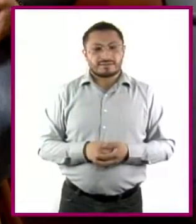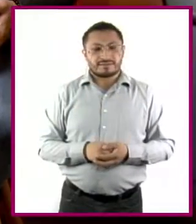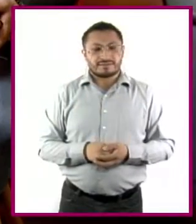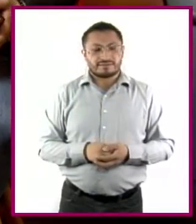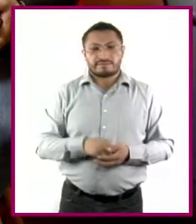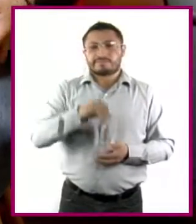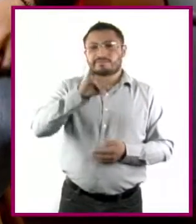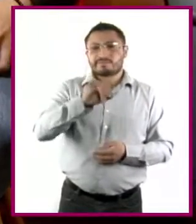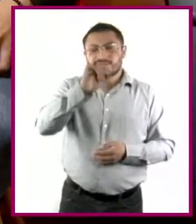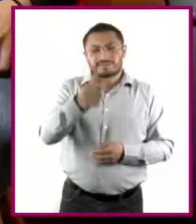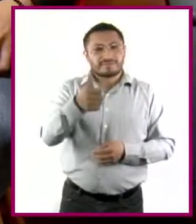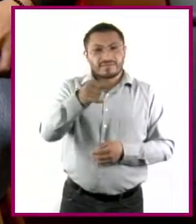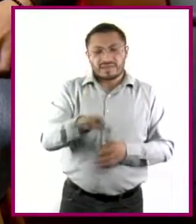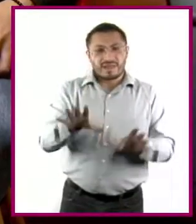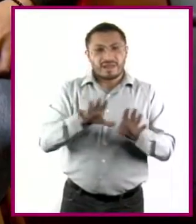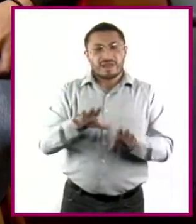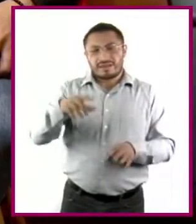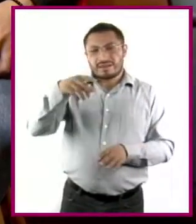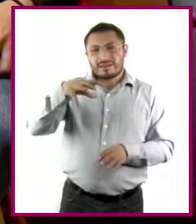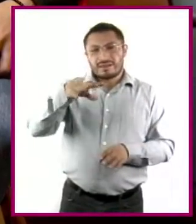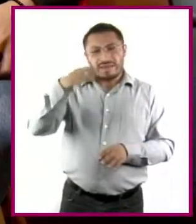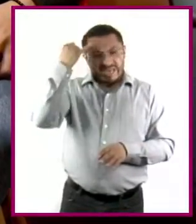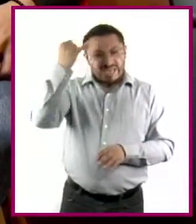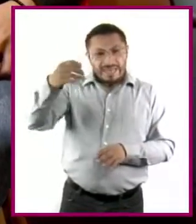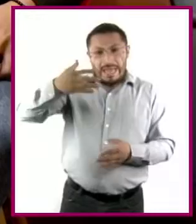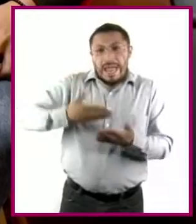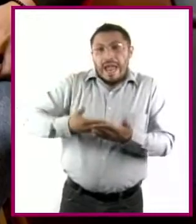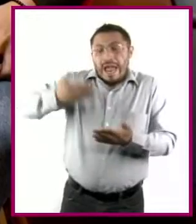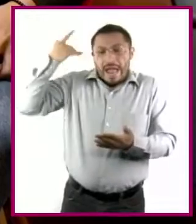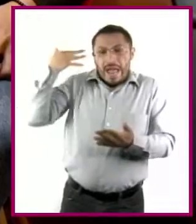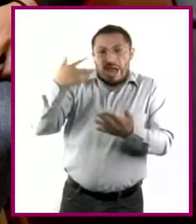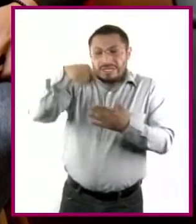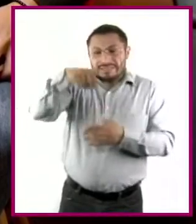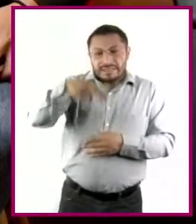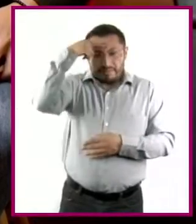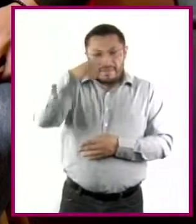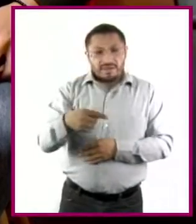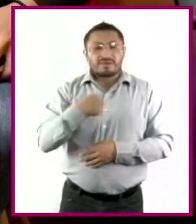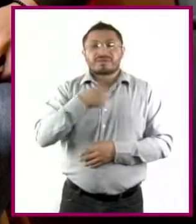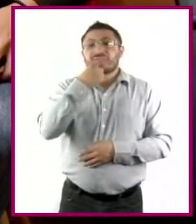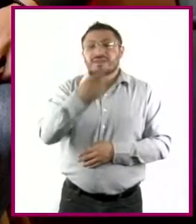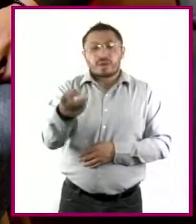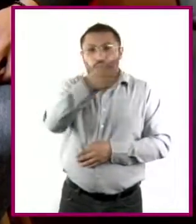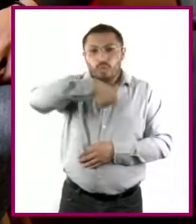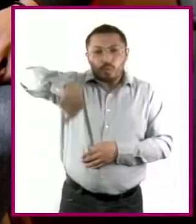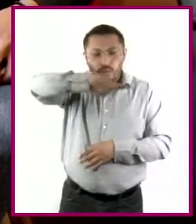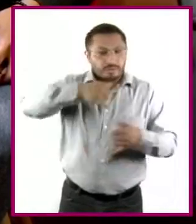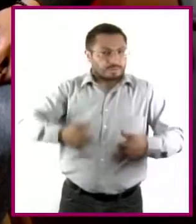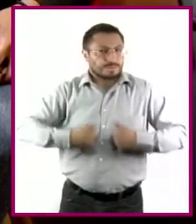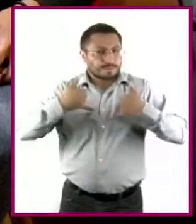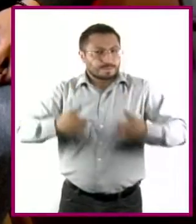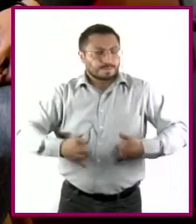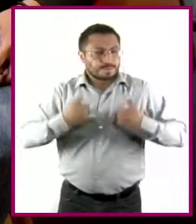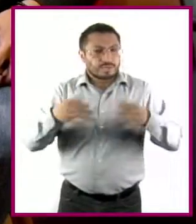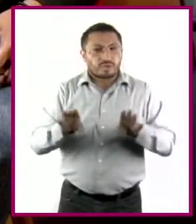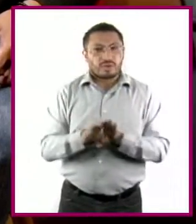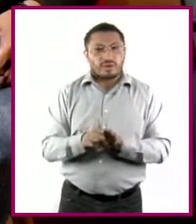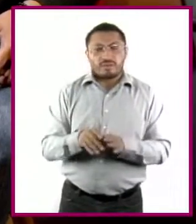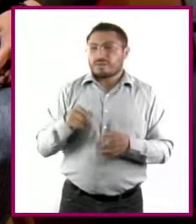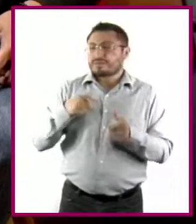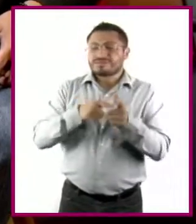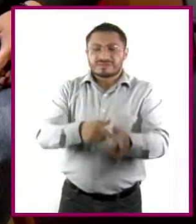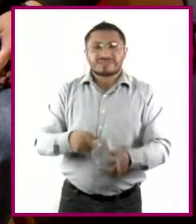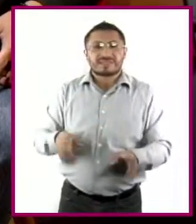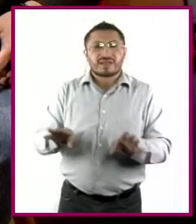Pues sí, así veía nuestro México. Y permítanme decirles algo. Ustedes, su generación, sigue echando paladas